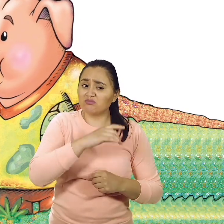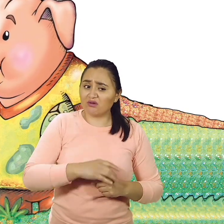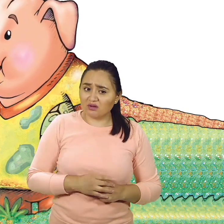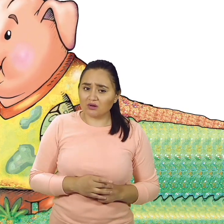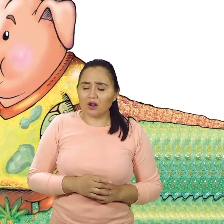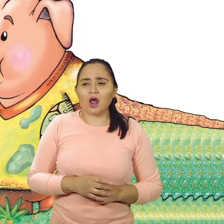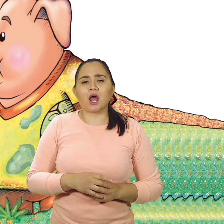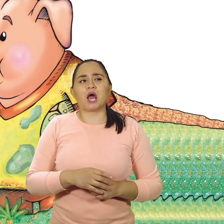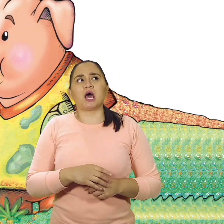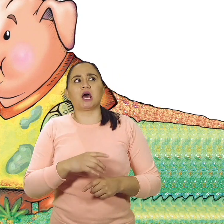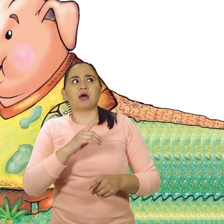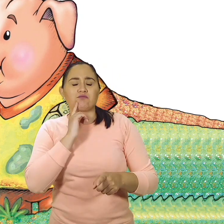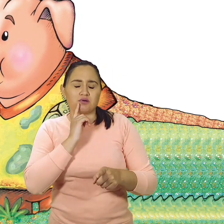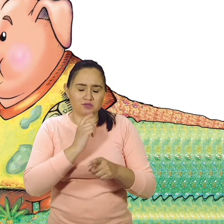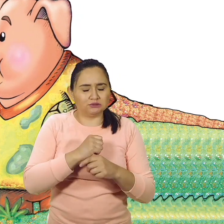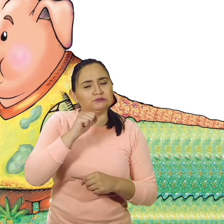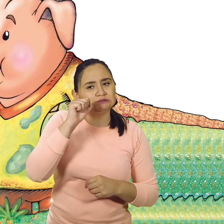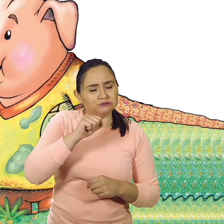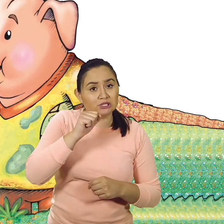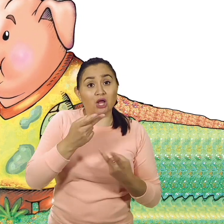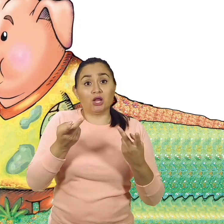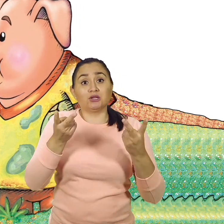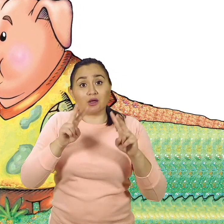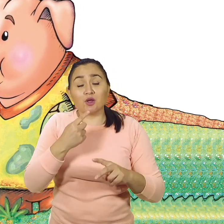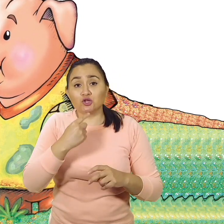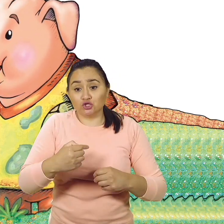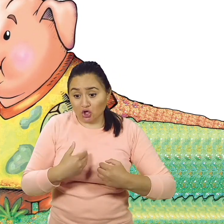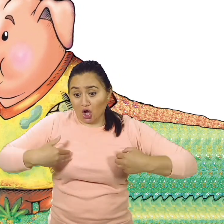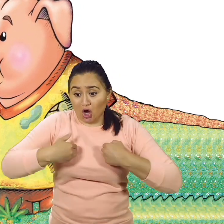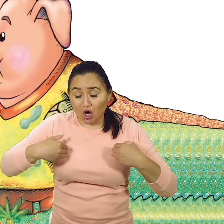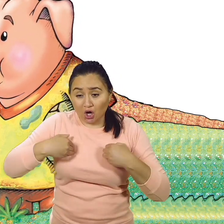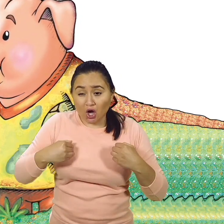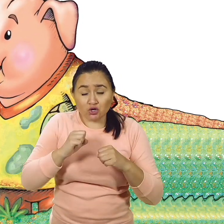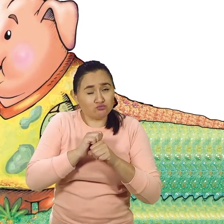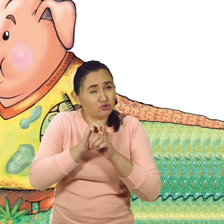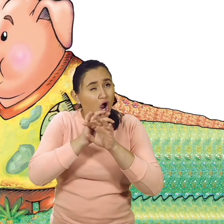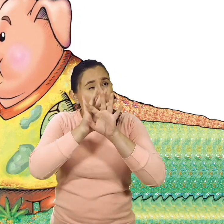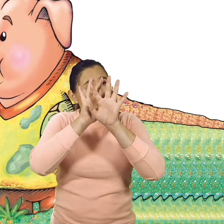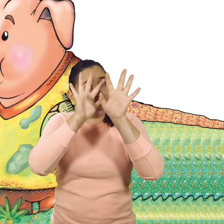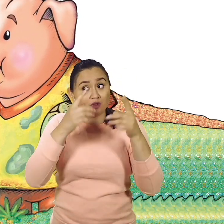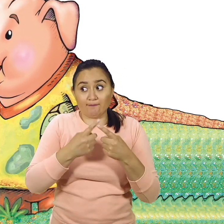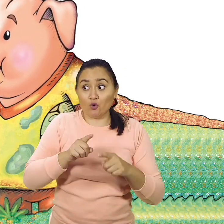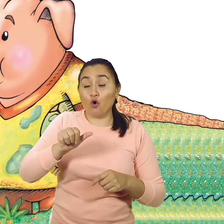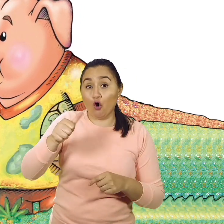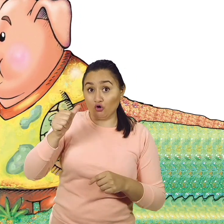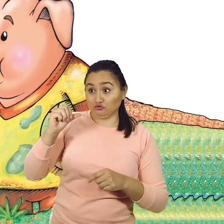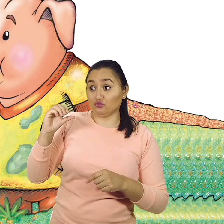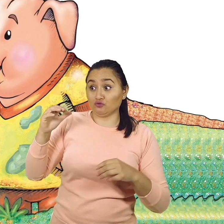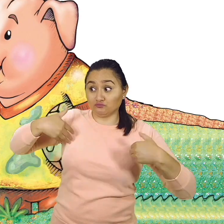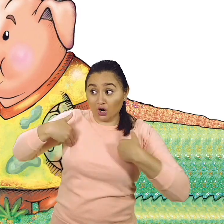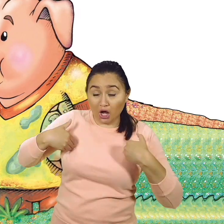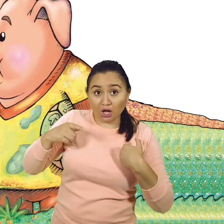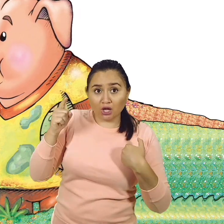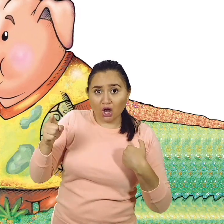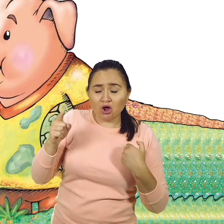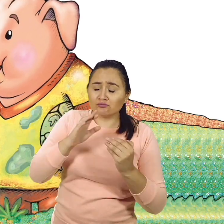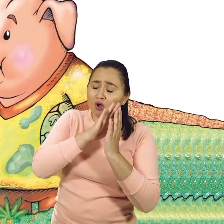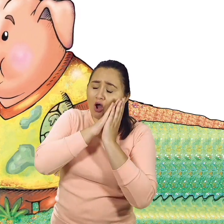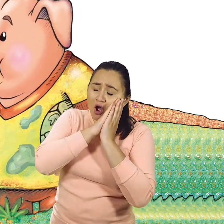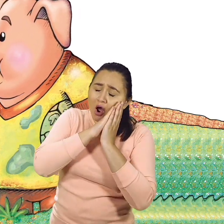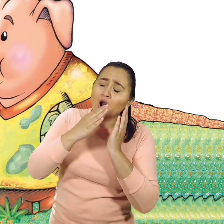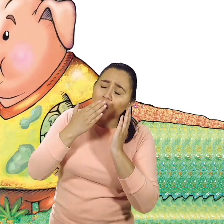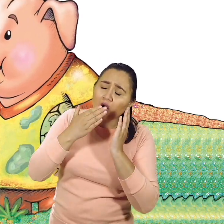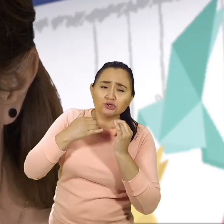Cierto, nunca había pensado en eso. Y también dicen que los gallos son madrugadores, pero al gallo Alberto todos los días se le pegan las